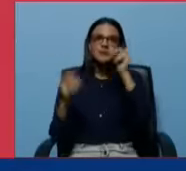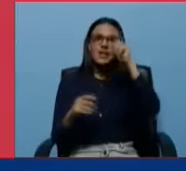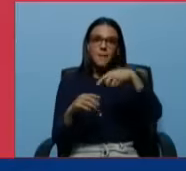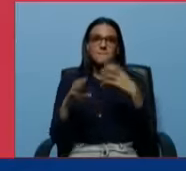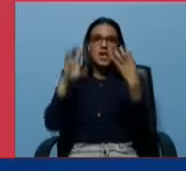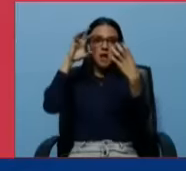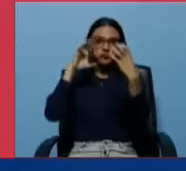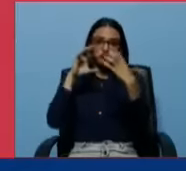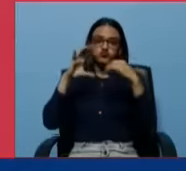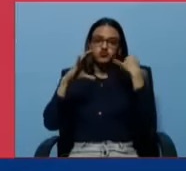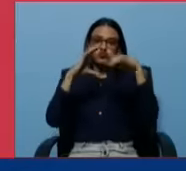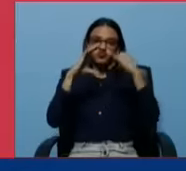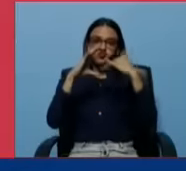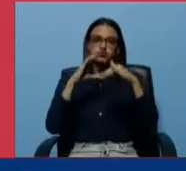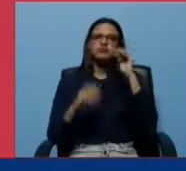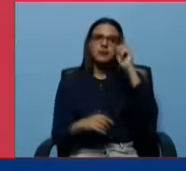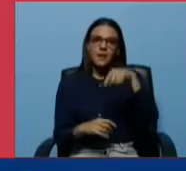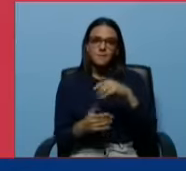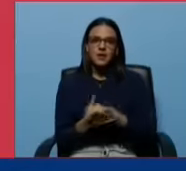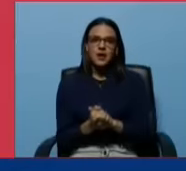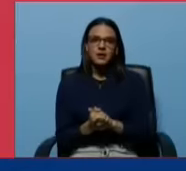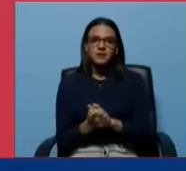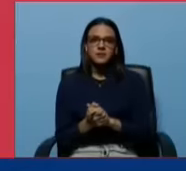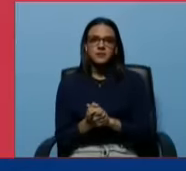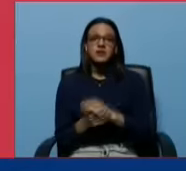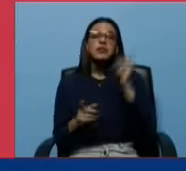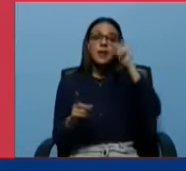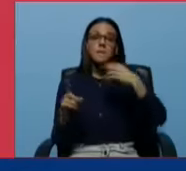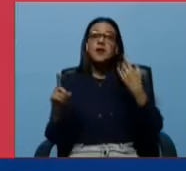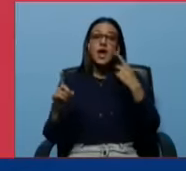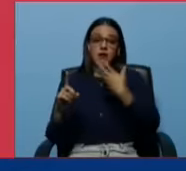y está ahora presidiendo el CARICOM,